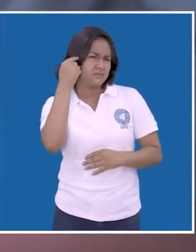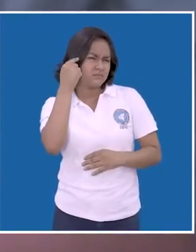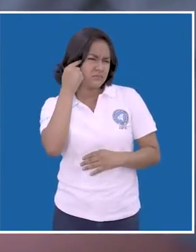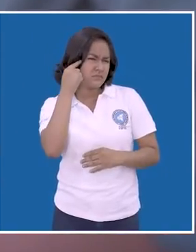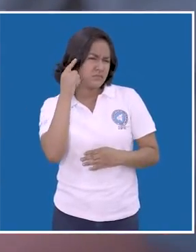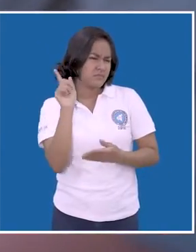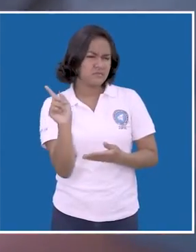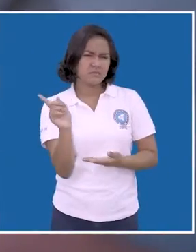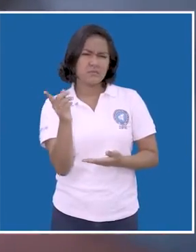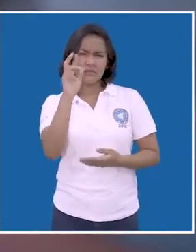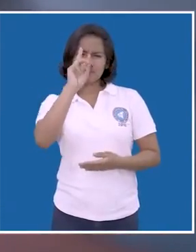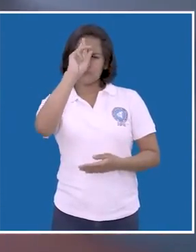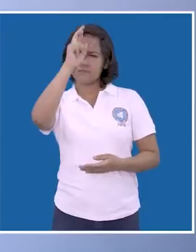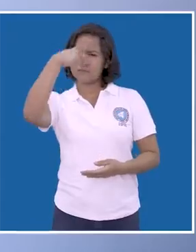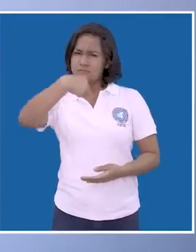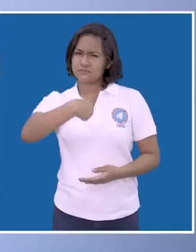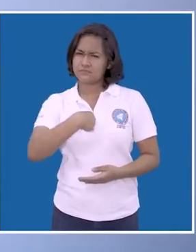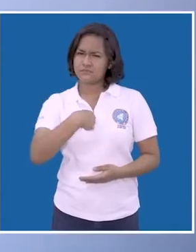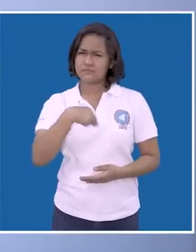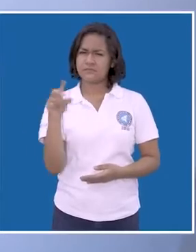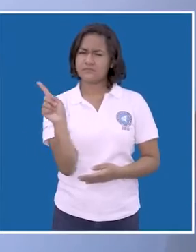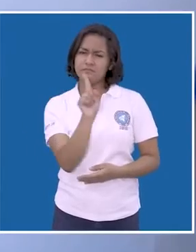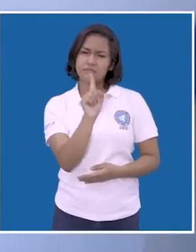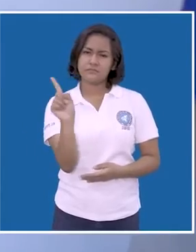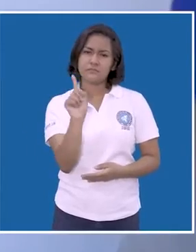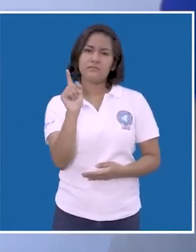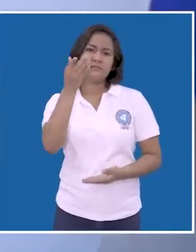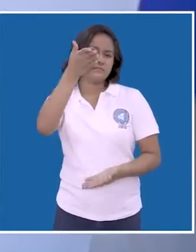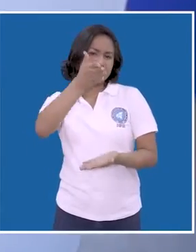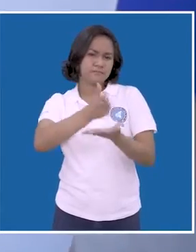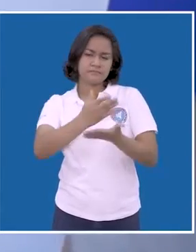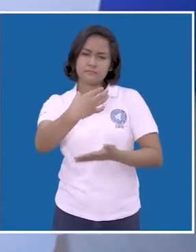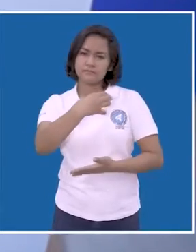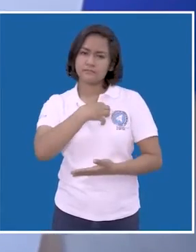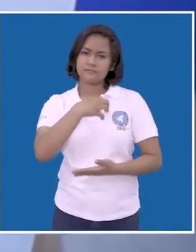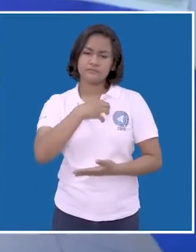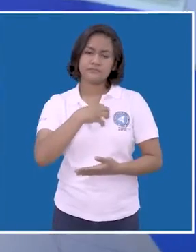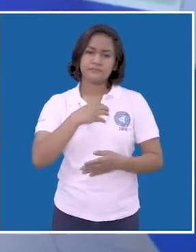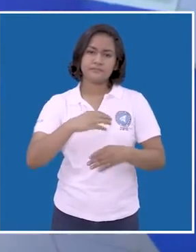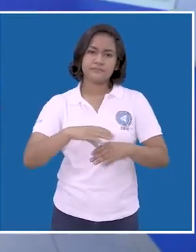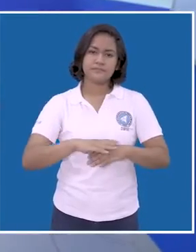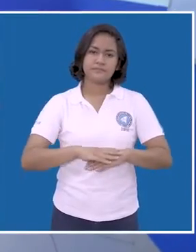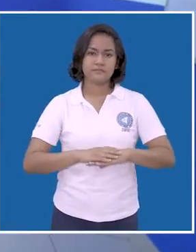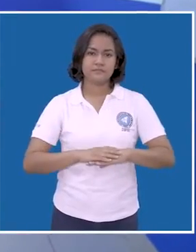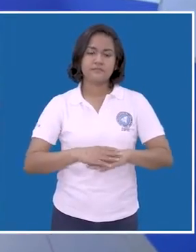No pienso que esto sea una obligación, es una decisión propia.